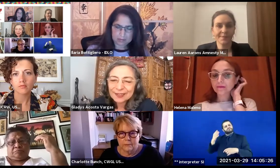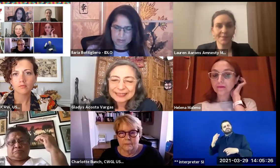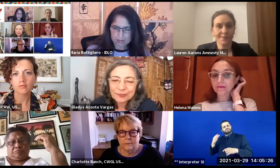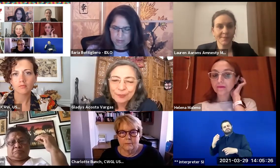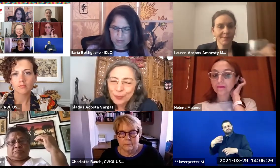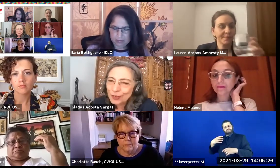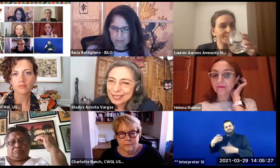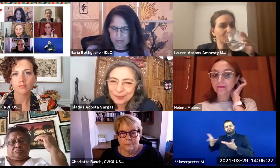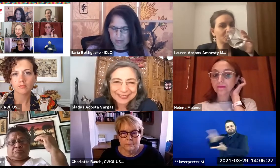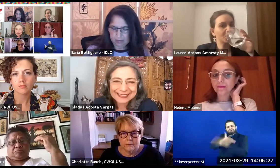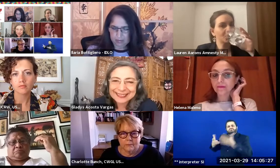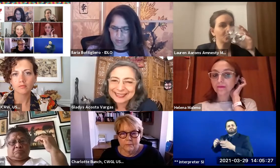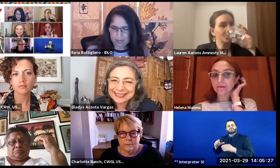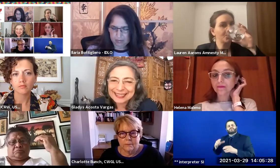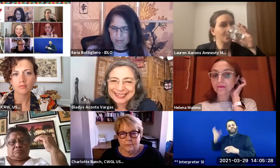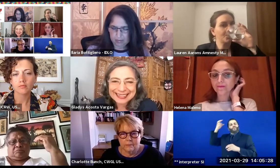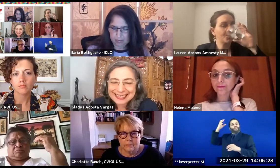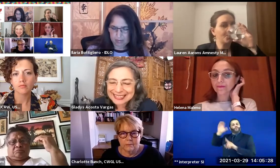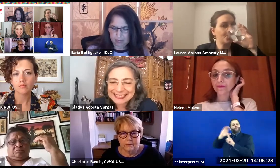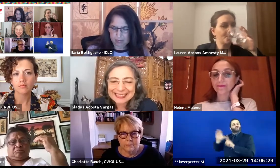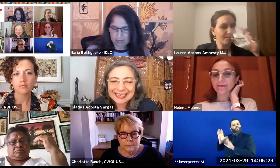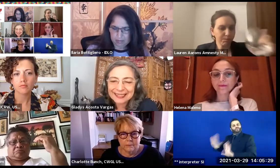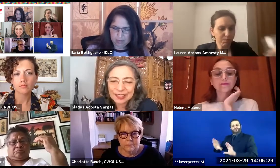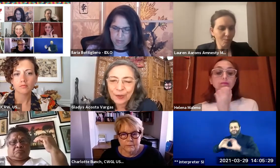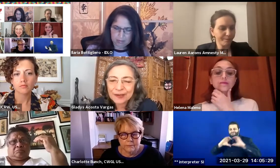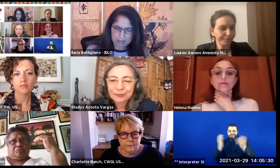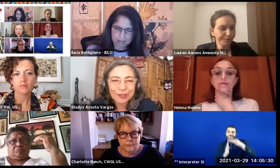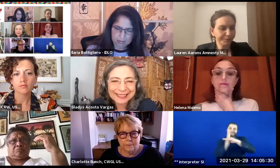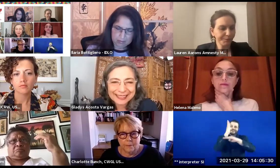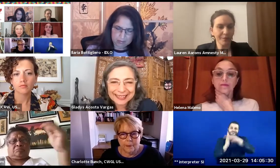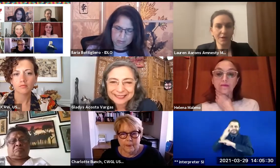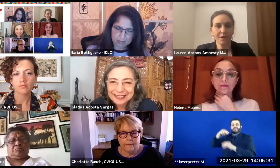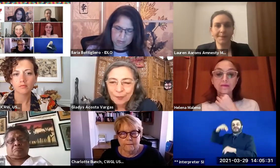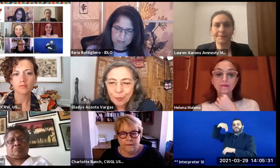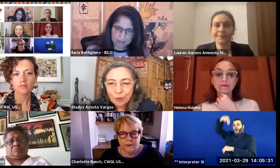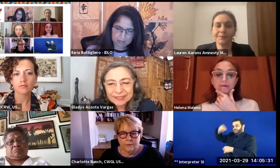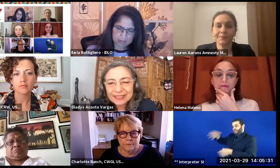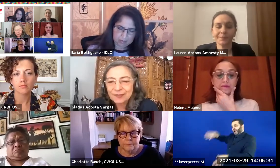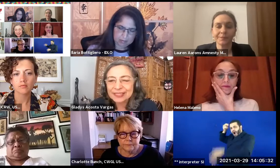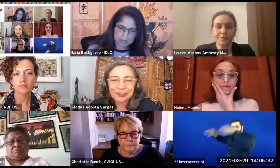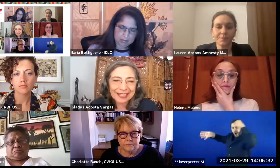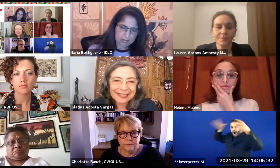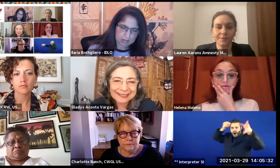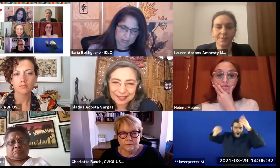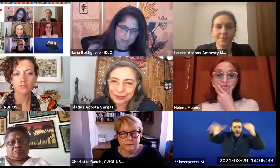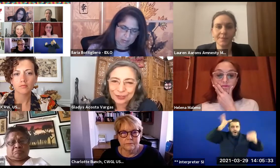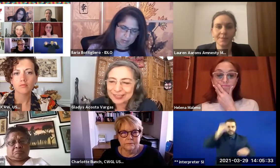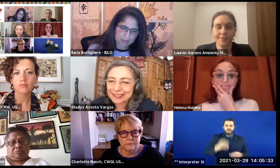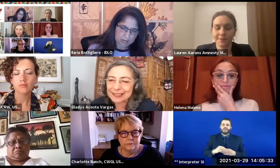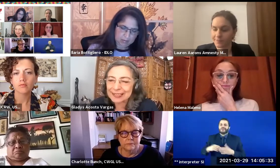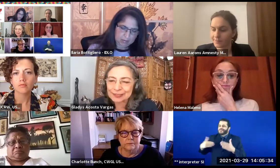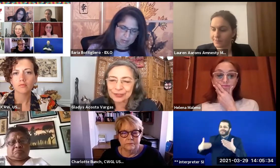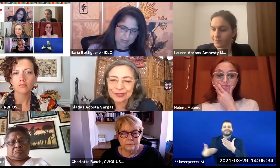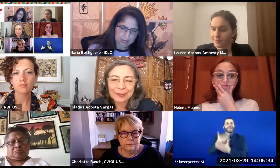lugar, creo que es muy importante rediseñar nuevas políticas multidimensionales de reducción